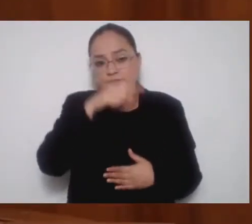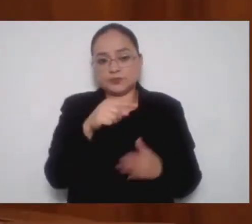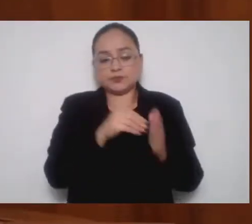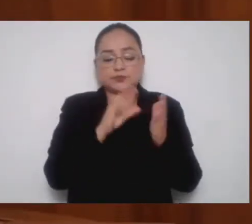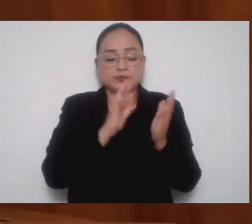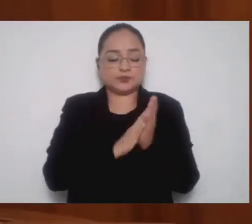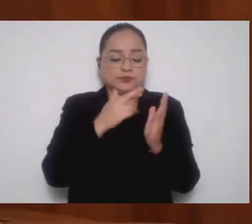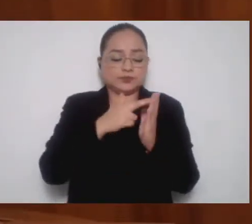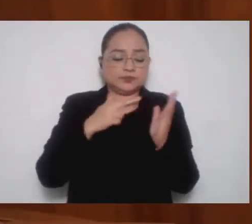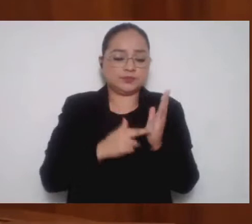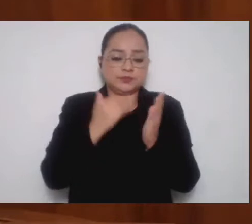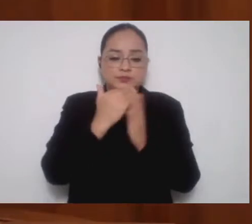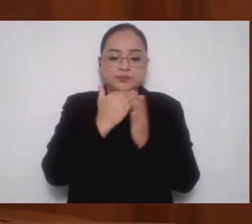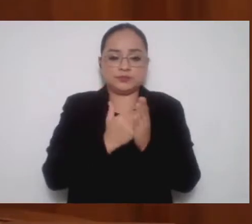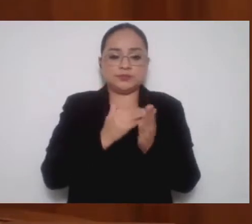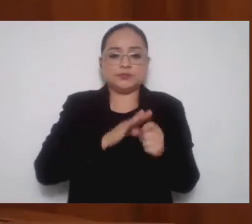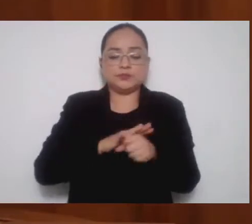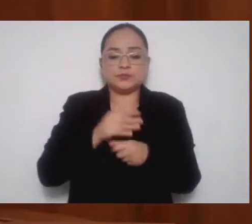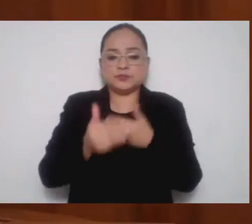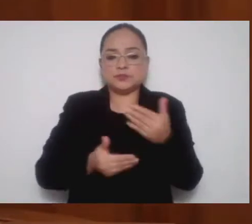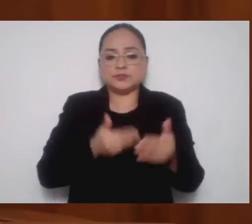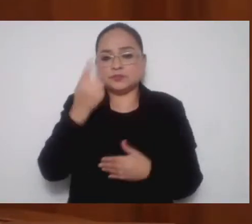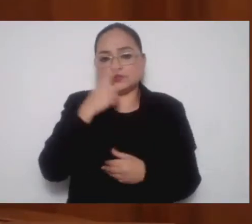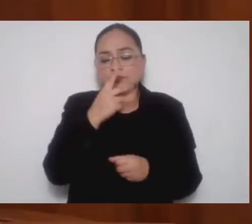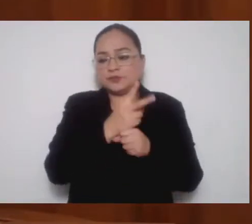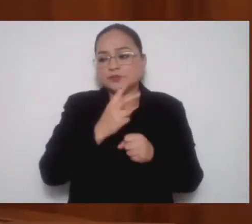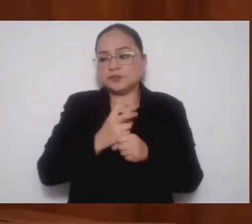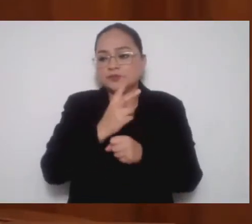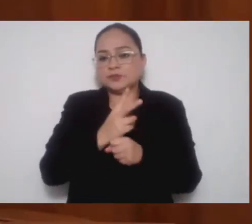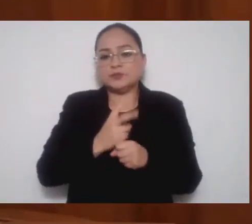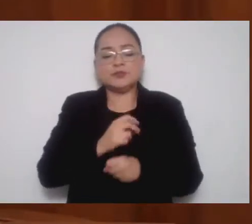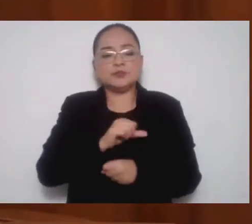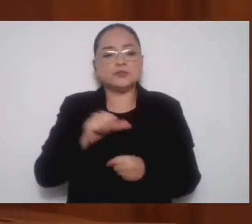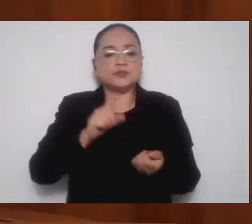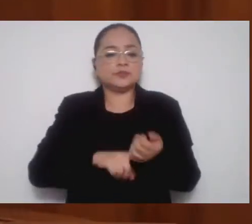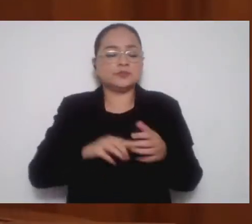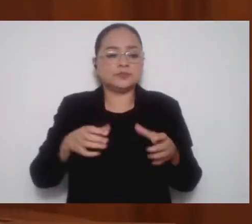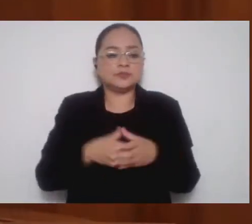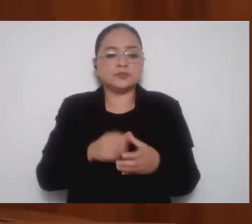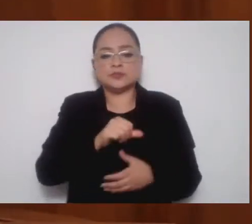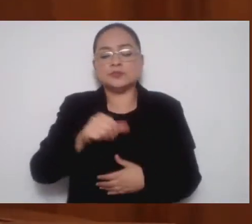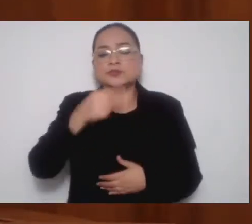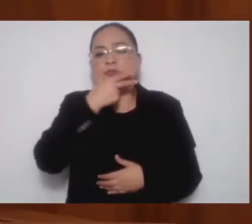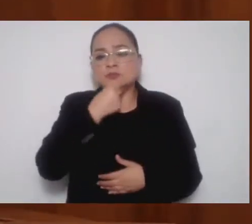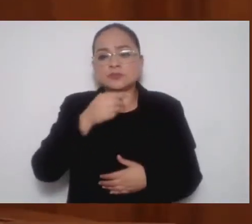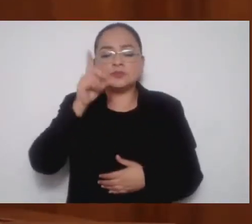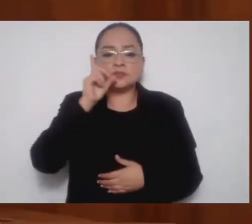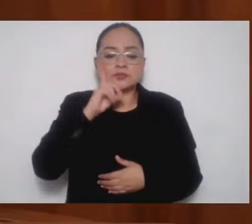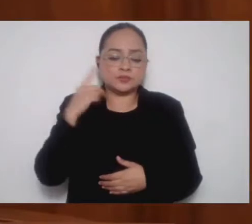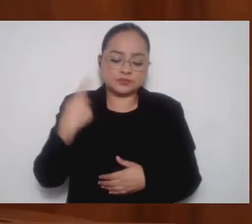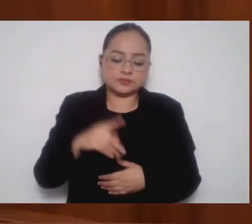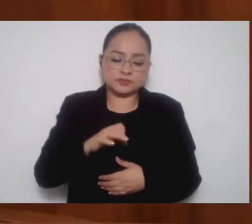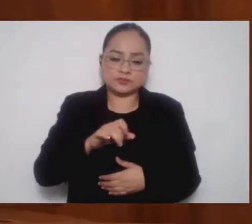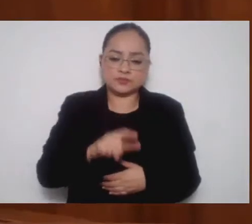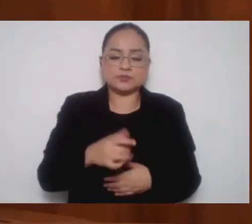se establece el proceso y la convocatoria para designar a la o